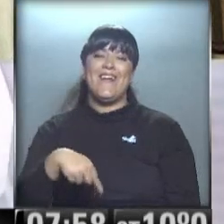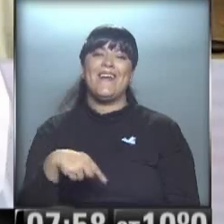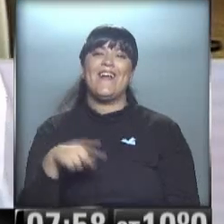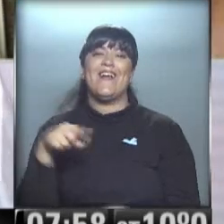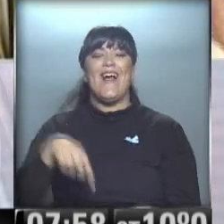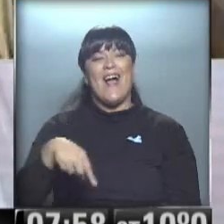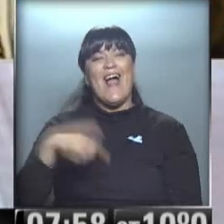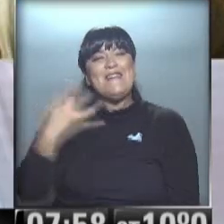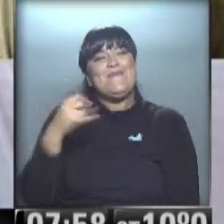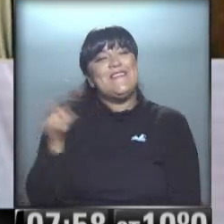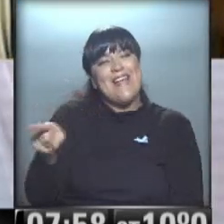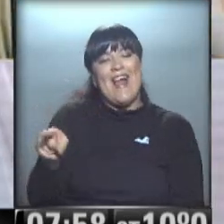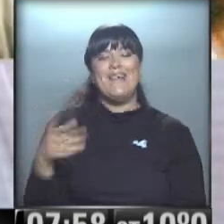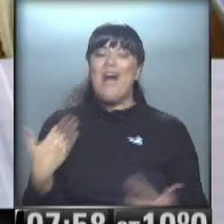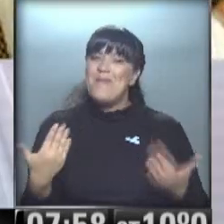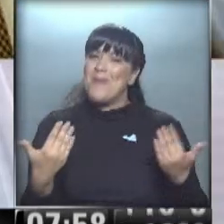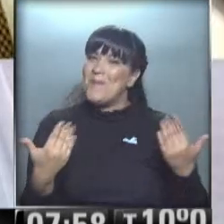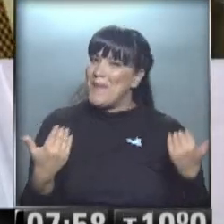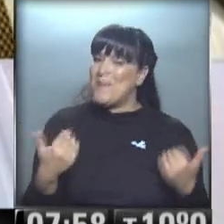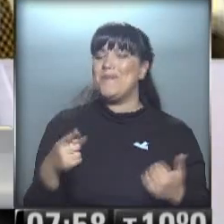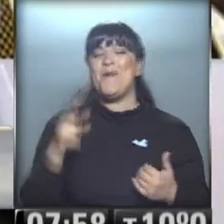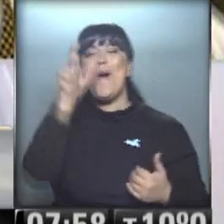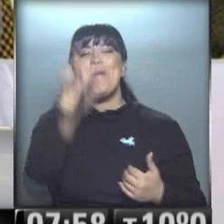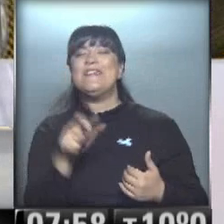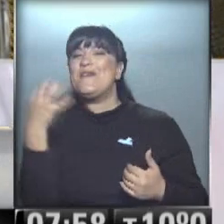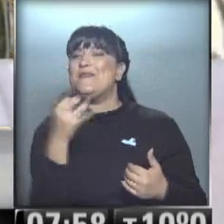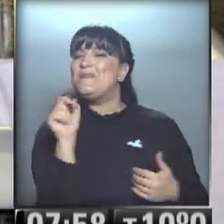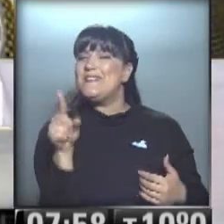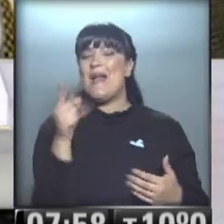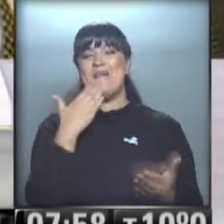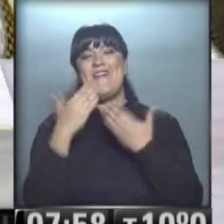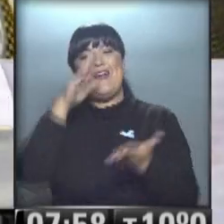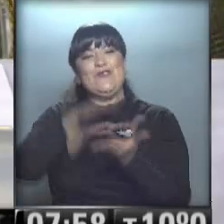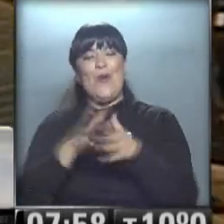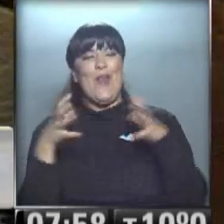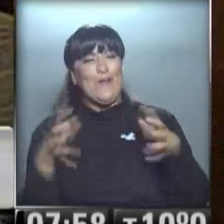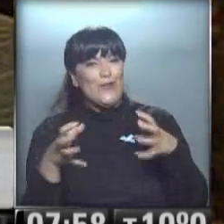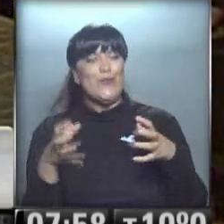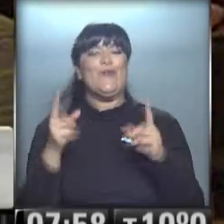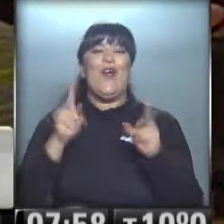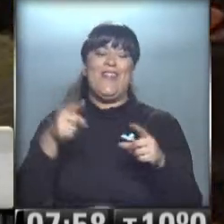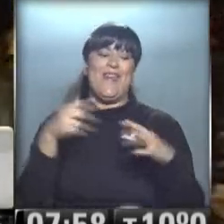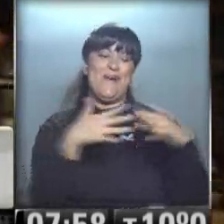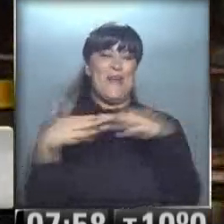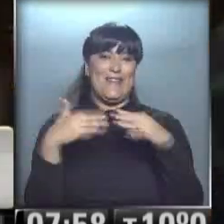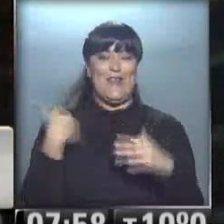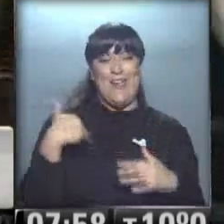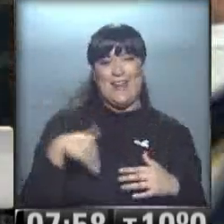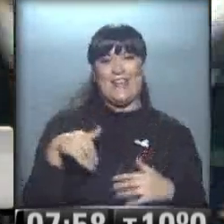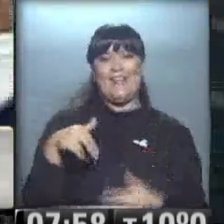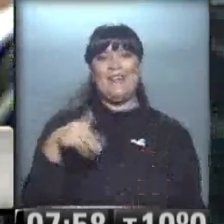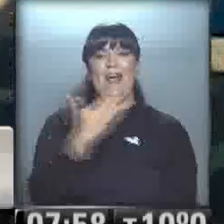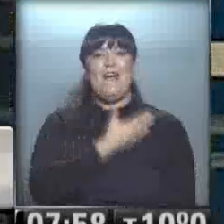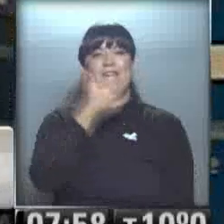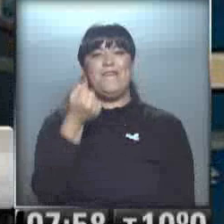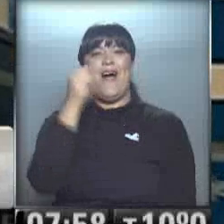Estamos con un especialista. Encontramos la persona indicada para hablar de fútbol y de este partido de Argentina. Néstor Fabri, gracias